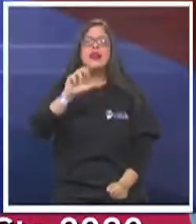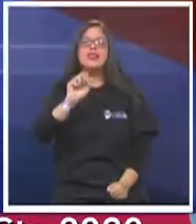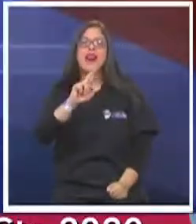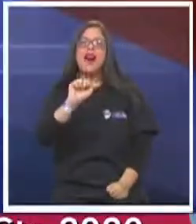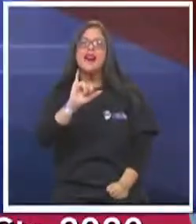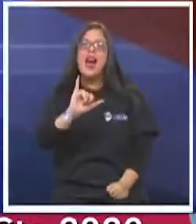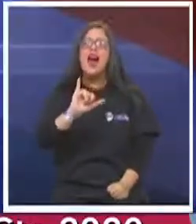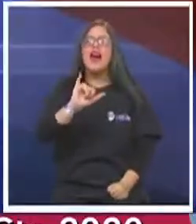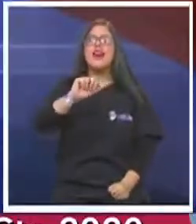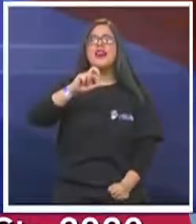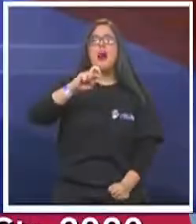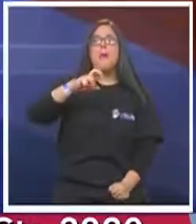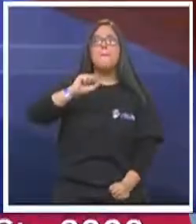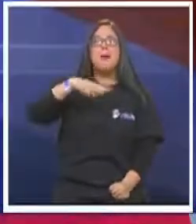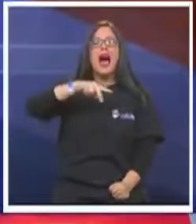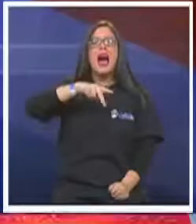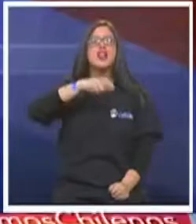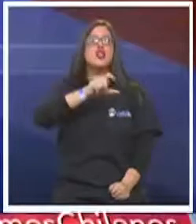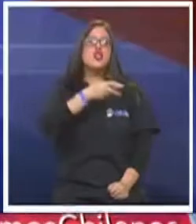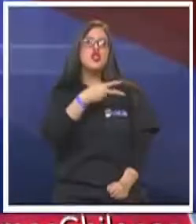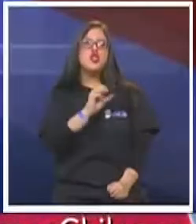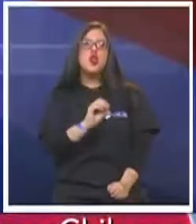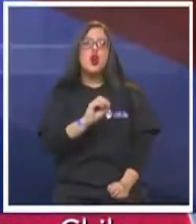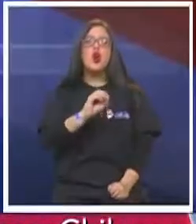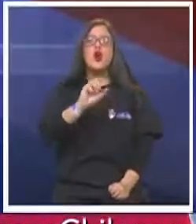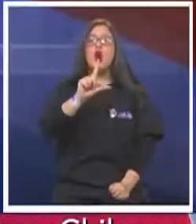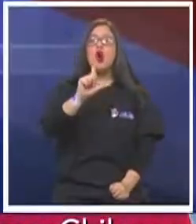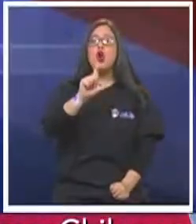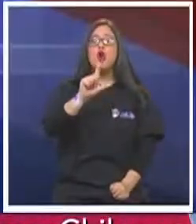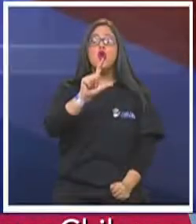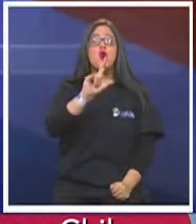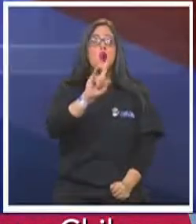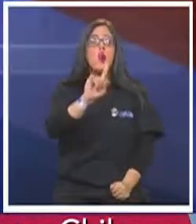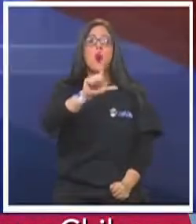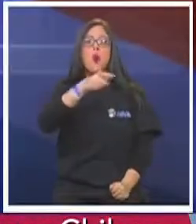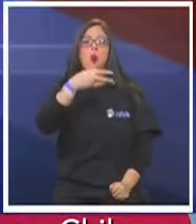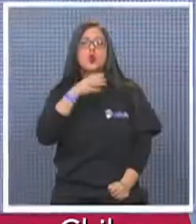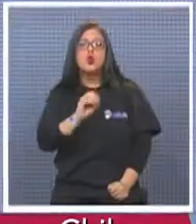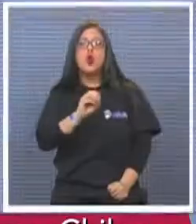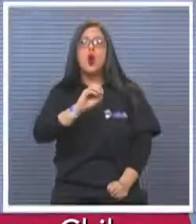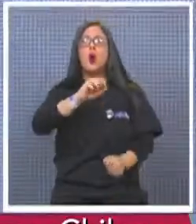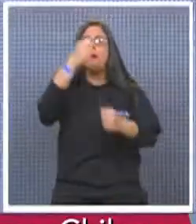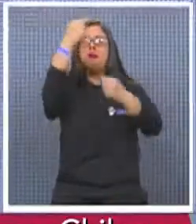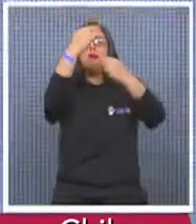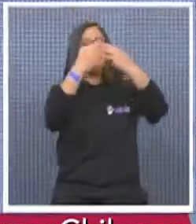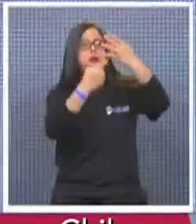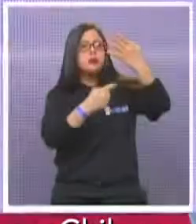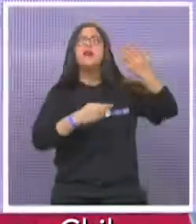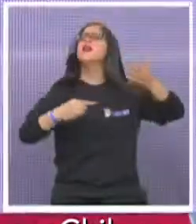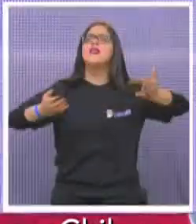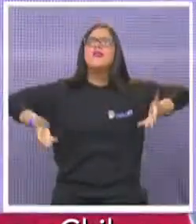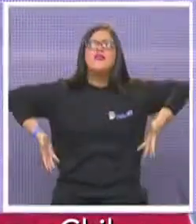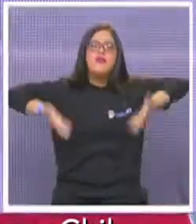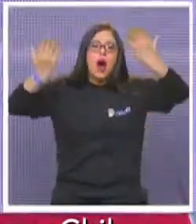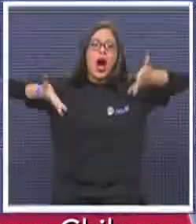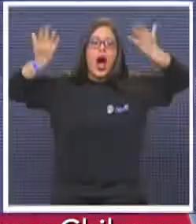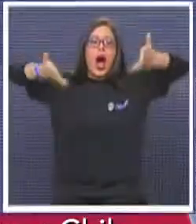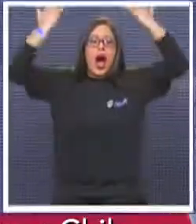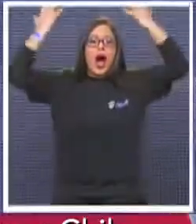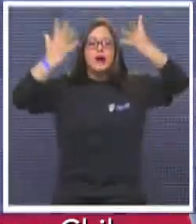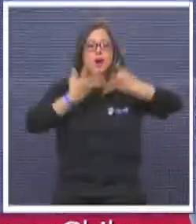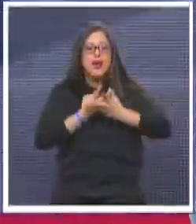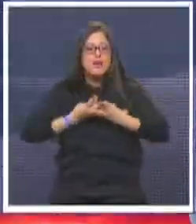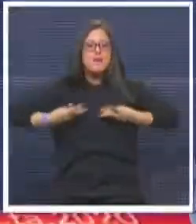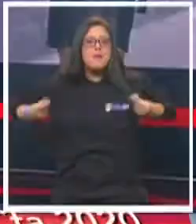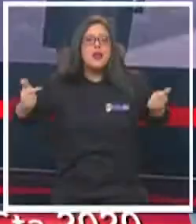Pancho Saavedra, Luchito Jara, Carmen Gloria Arroyo, Juan Pablo Querantó. Hay que levantar el espíritu